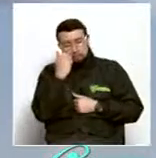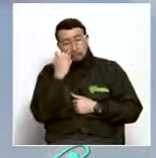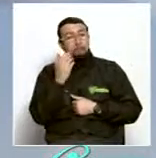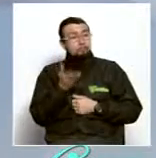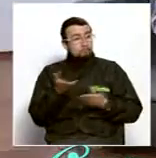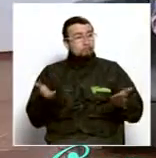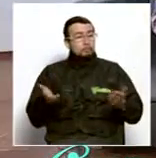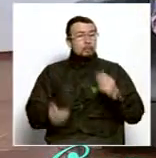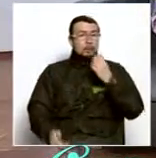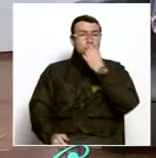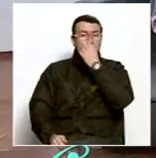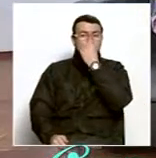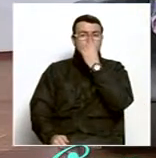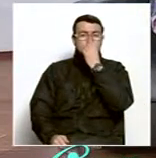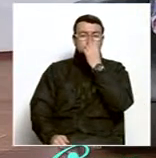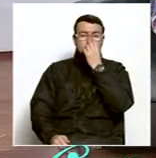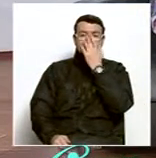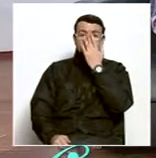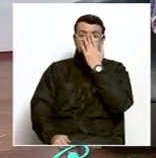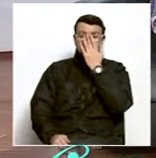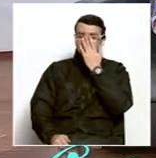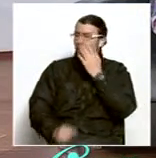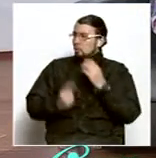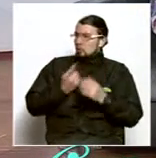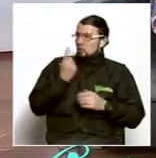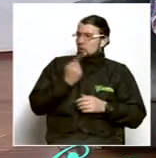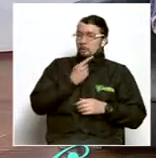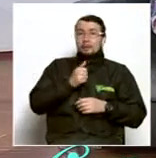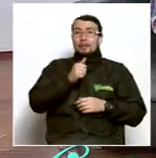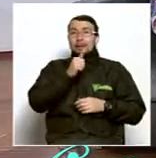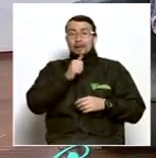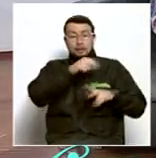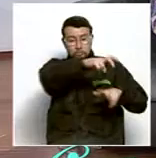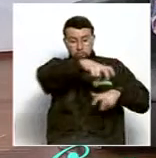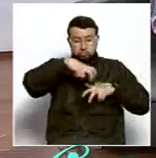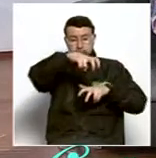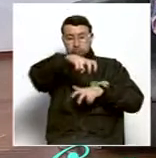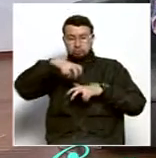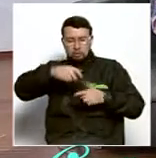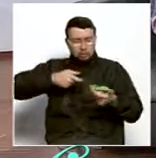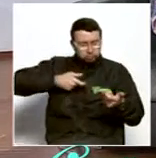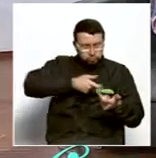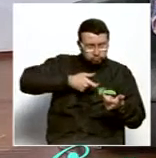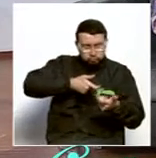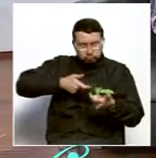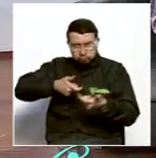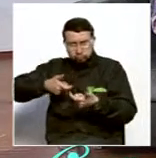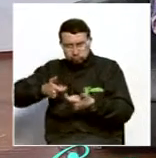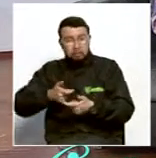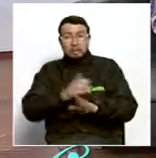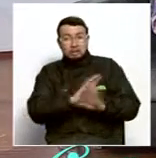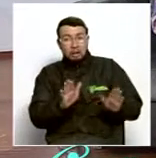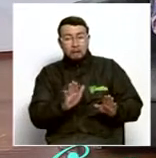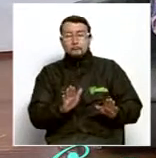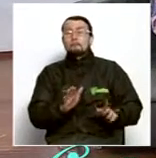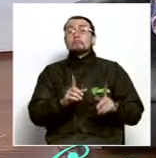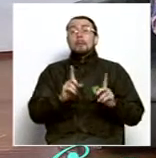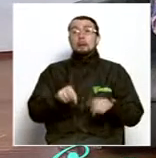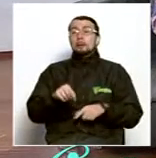pues no solamente en la agricultura se utilizan tóxicos muy nocivos para la salud,